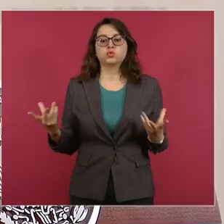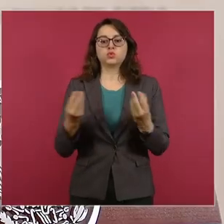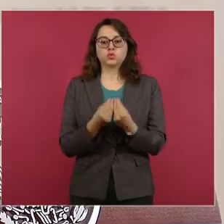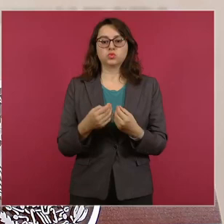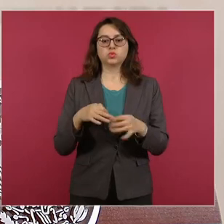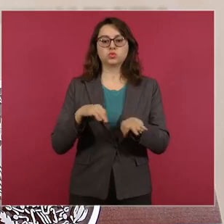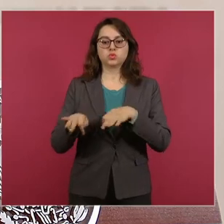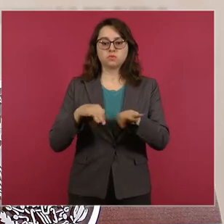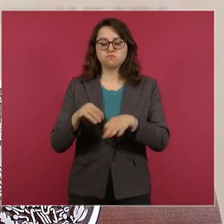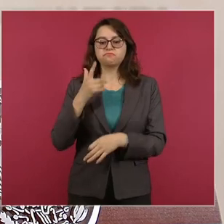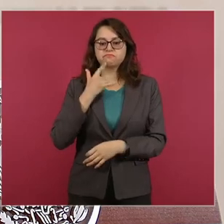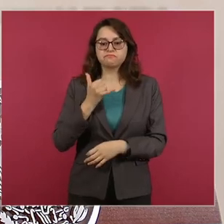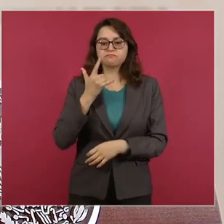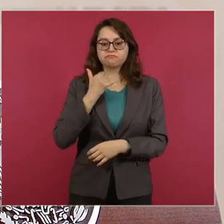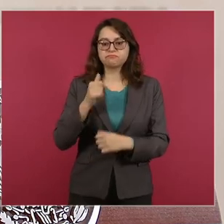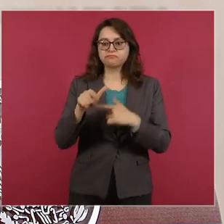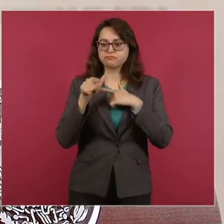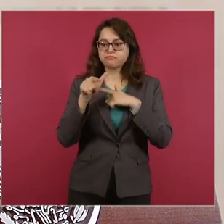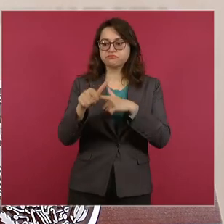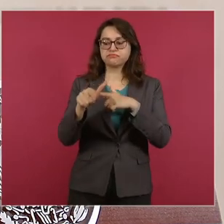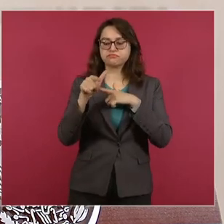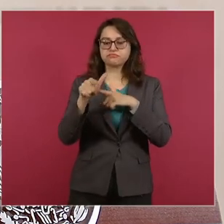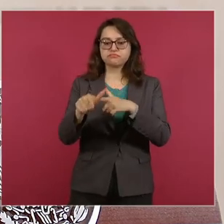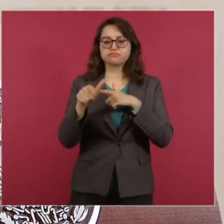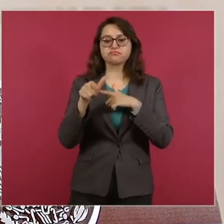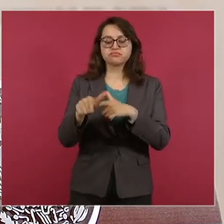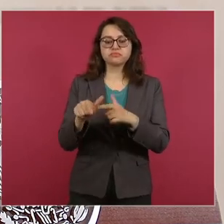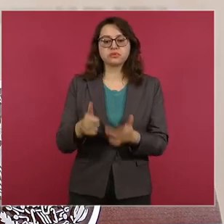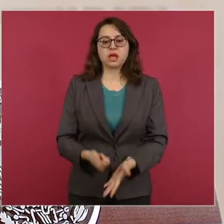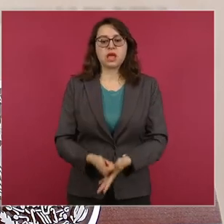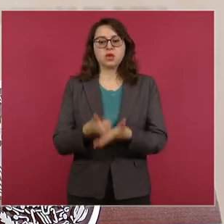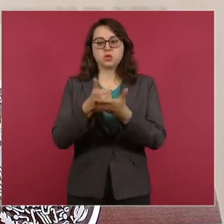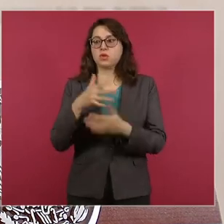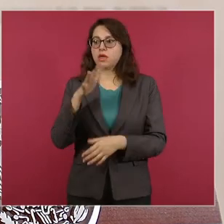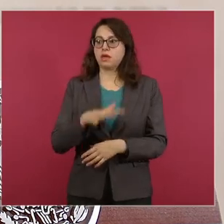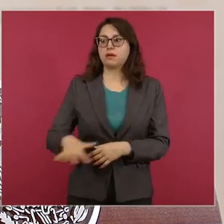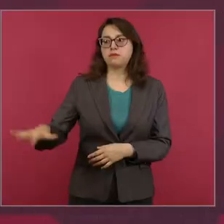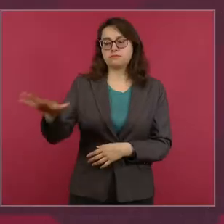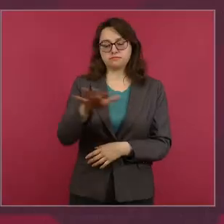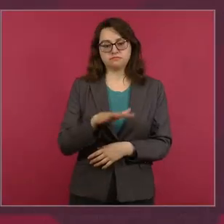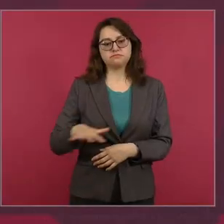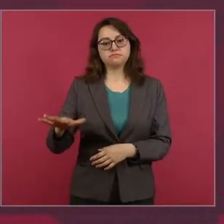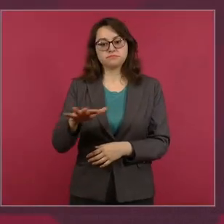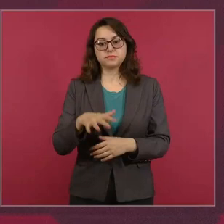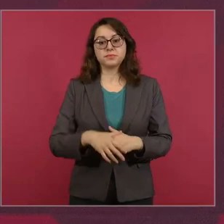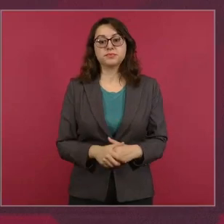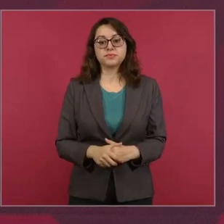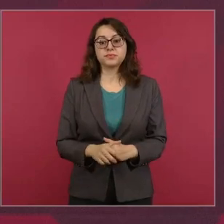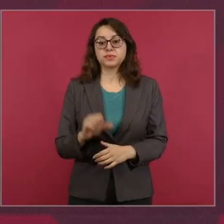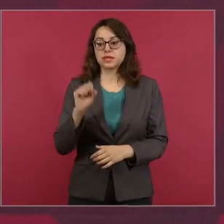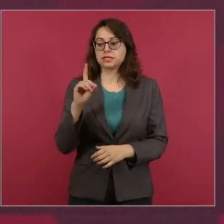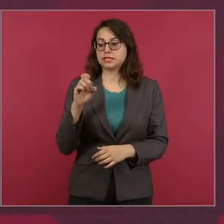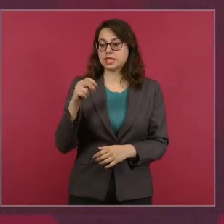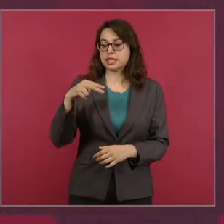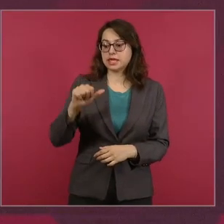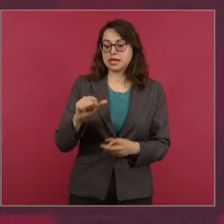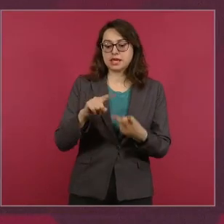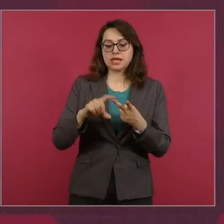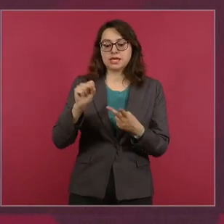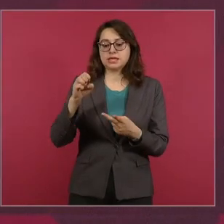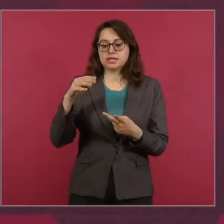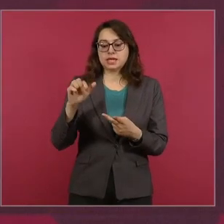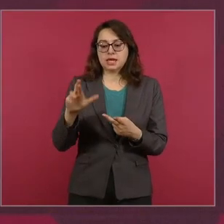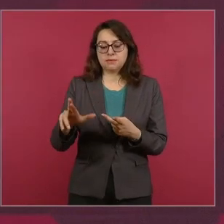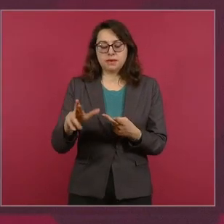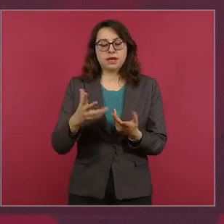ayudando a la gente, la Secretaría de Defensa, la Secretaría de Marina,